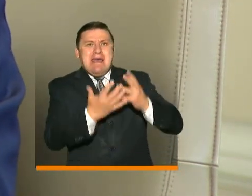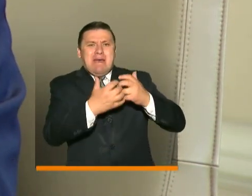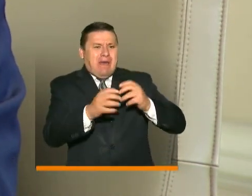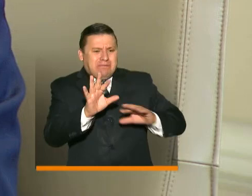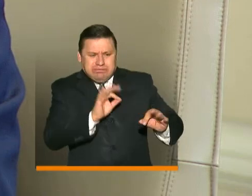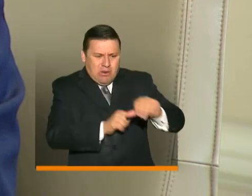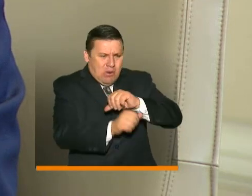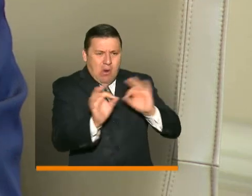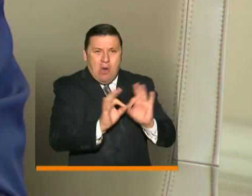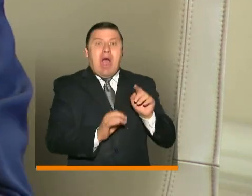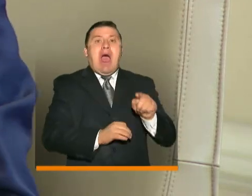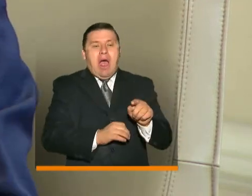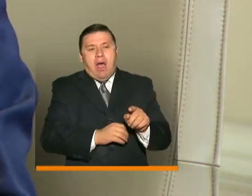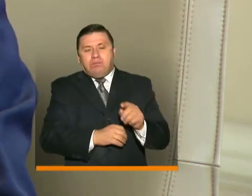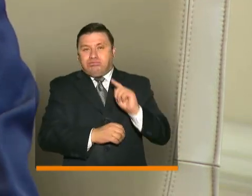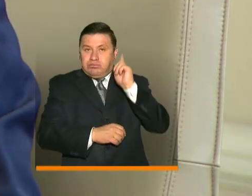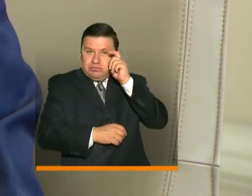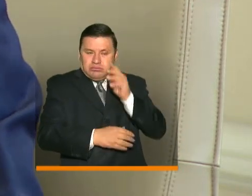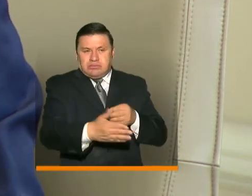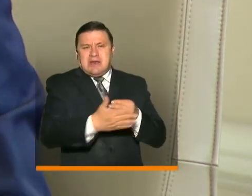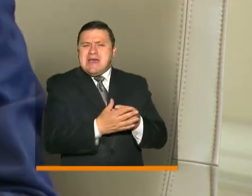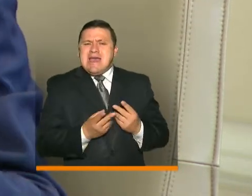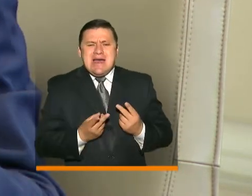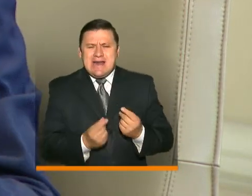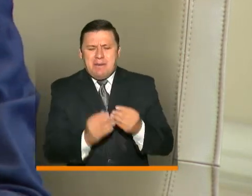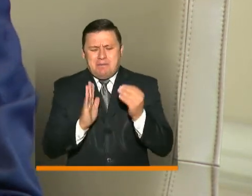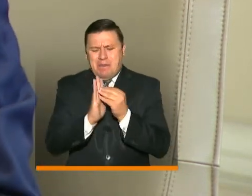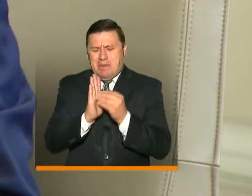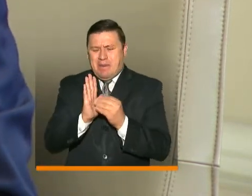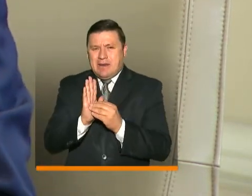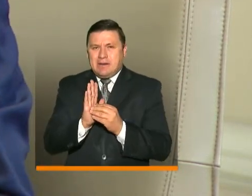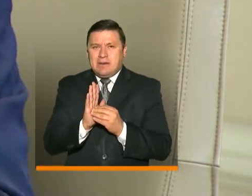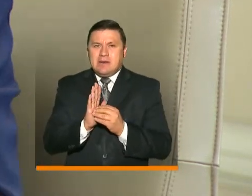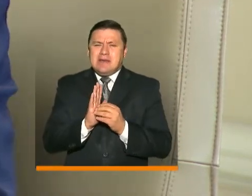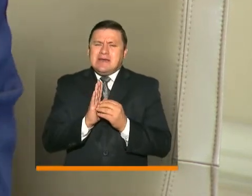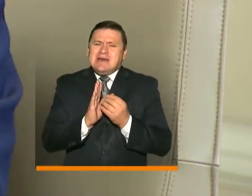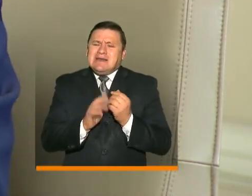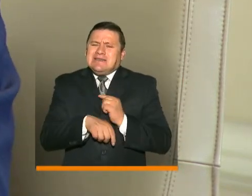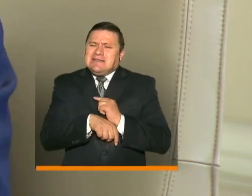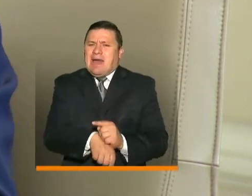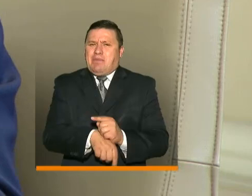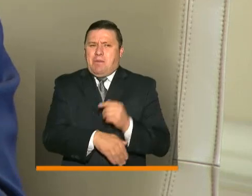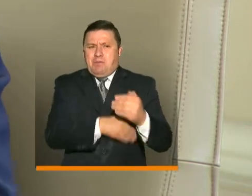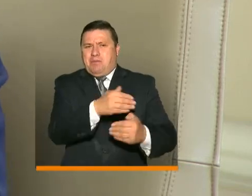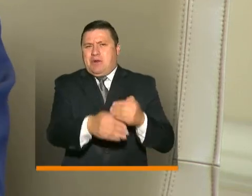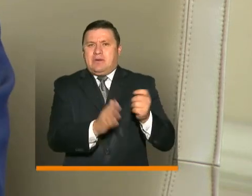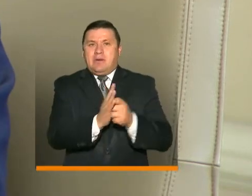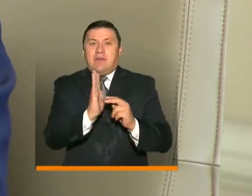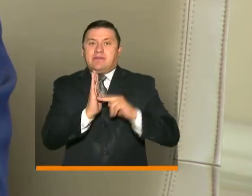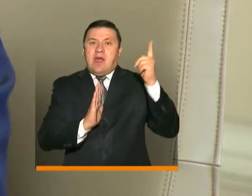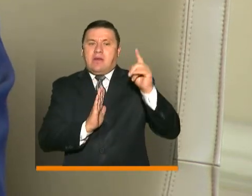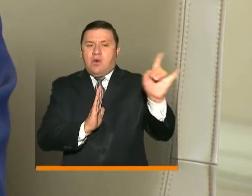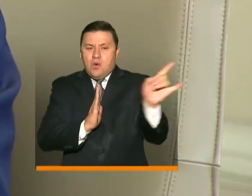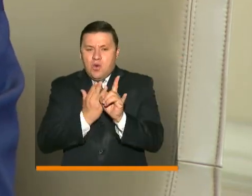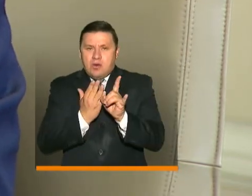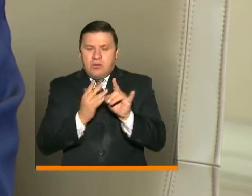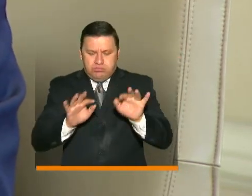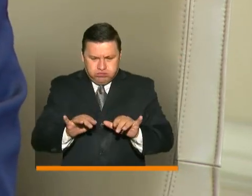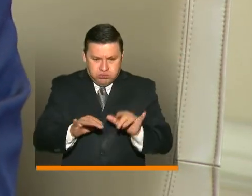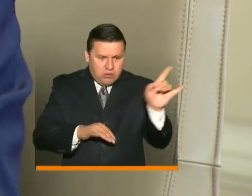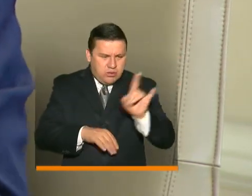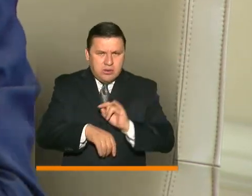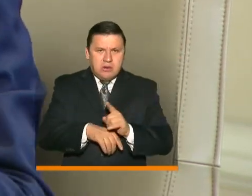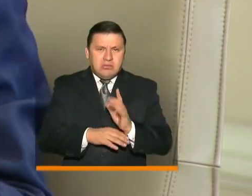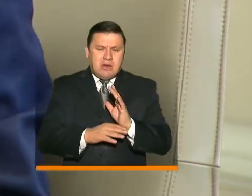empresarial, hemos agilizado y vuelto más expedito dicho proceso con tecnología. Creamos además un